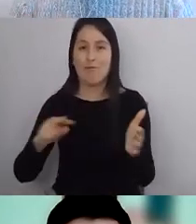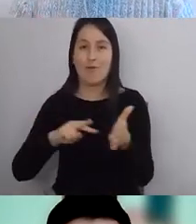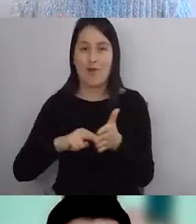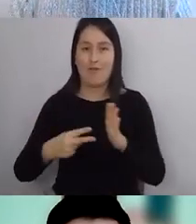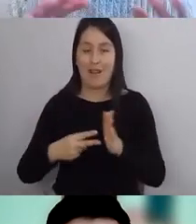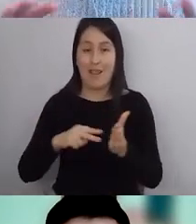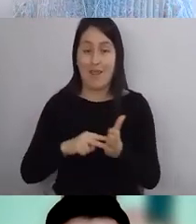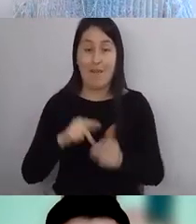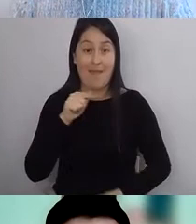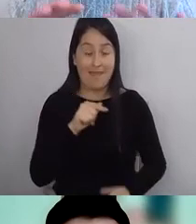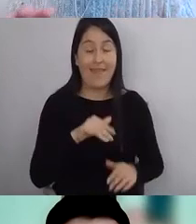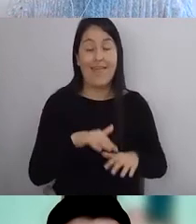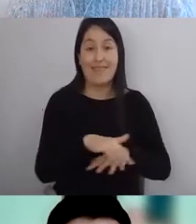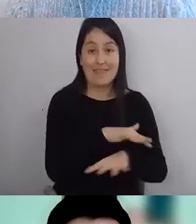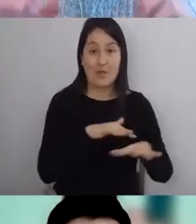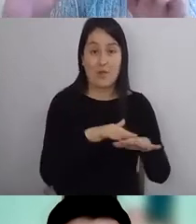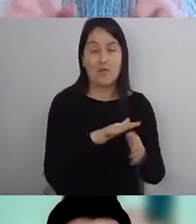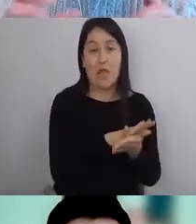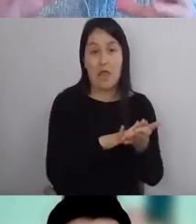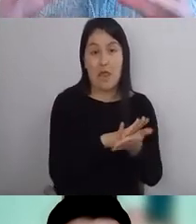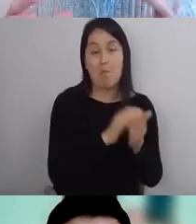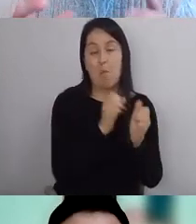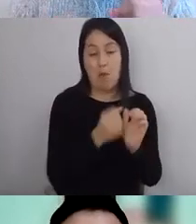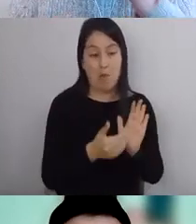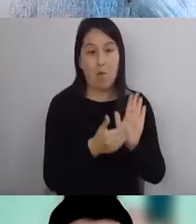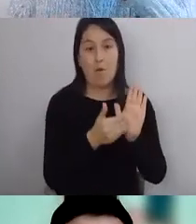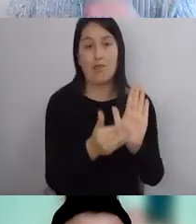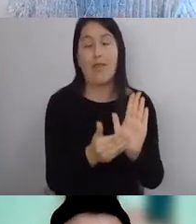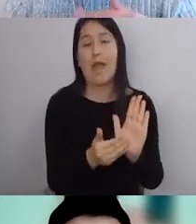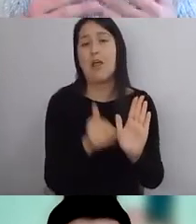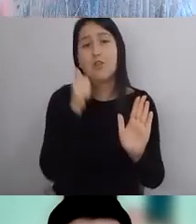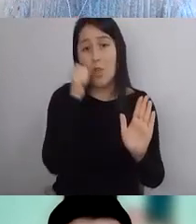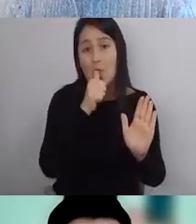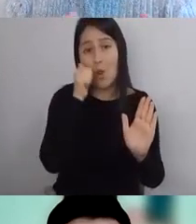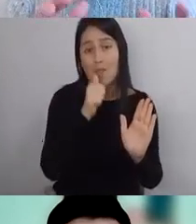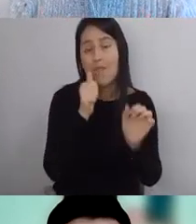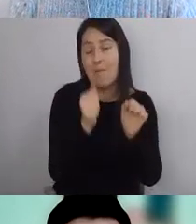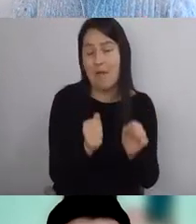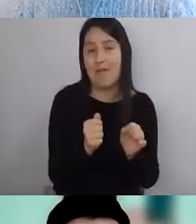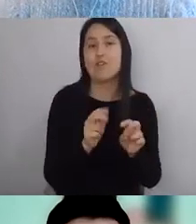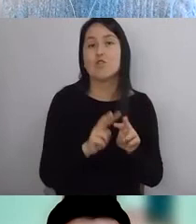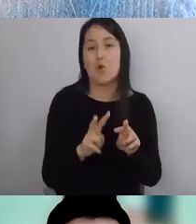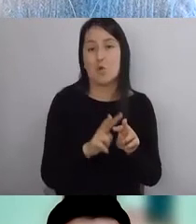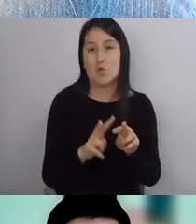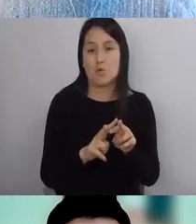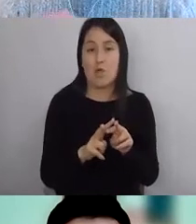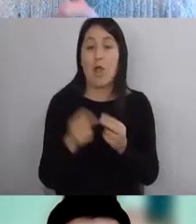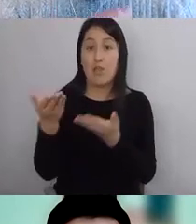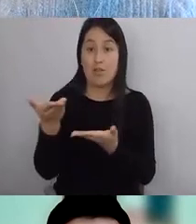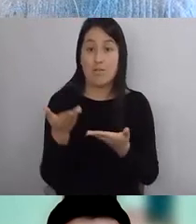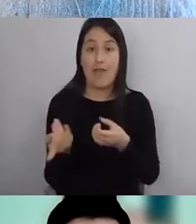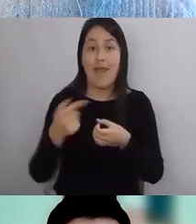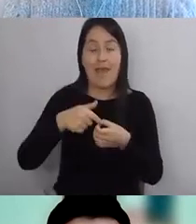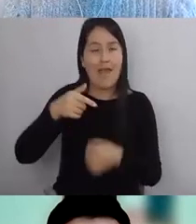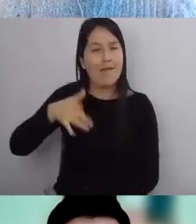a través de este ejemplo mostramos que son cosas cotidianas, simples, que nos llevan a una competencia. Entonces, la invitación a todas las personas que están en esta charla, que